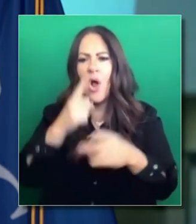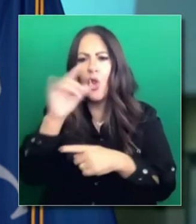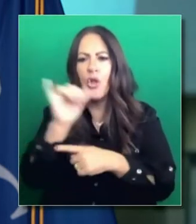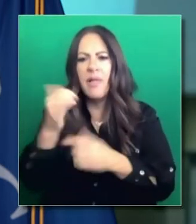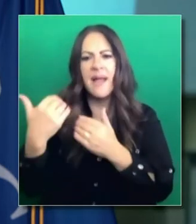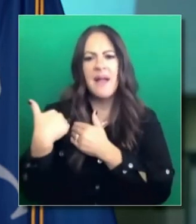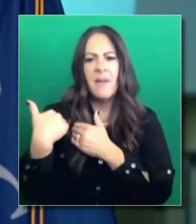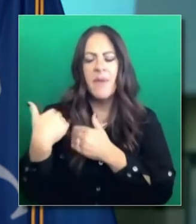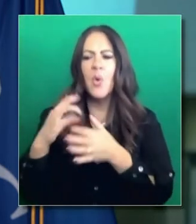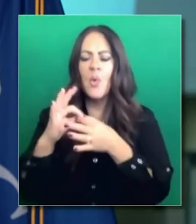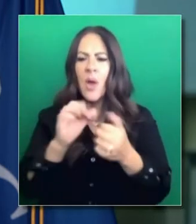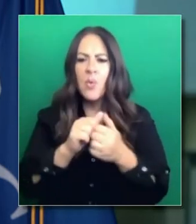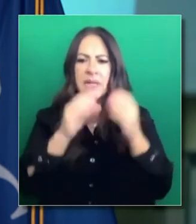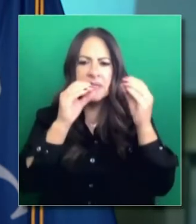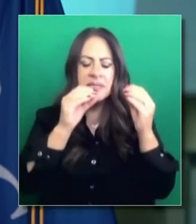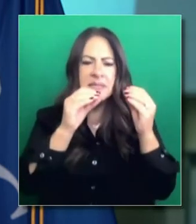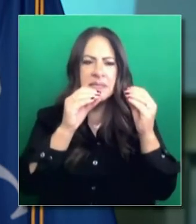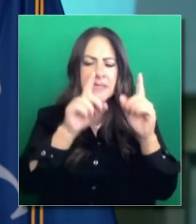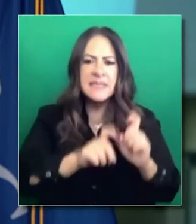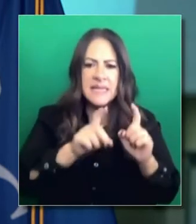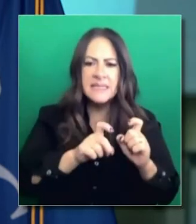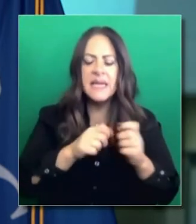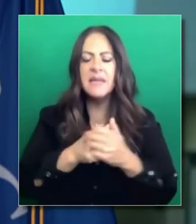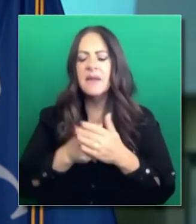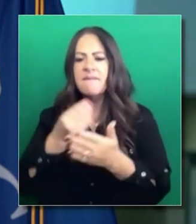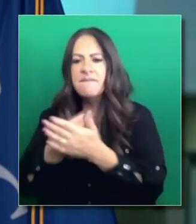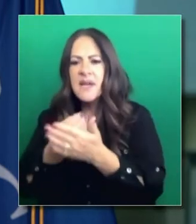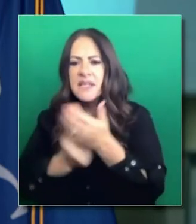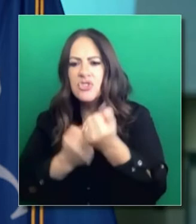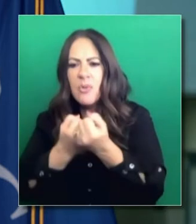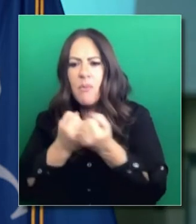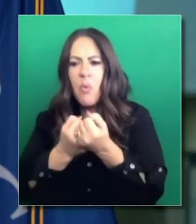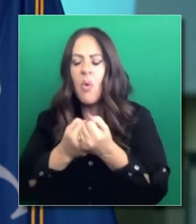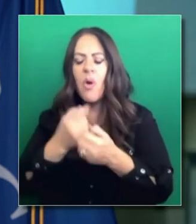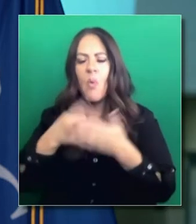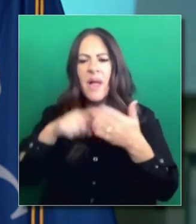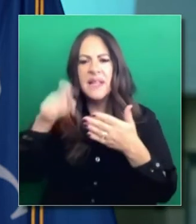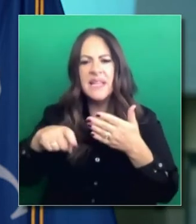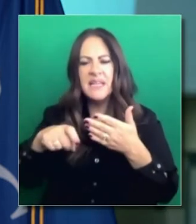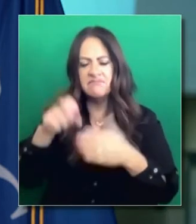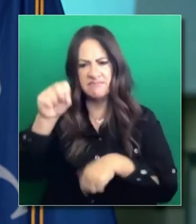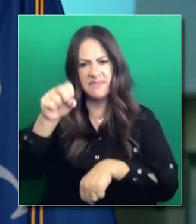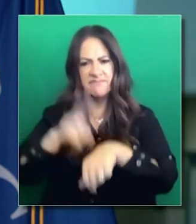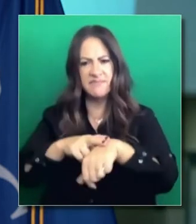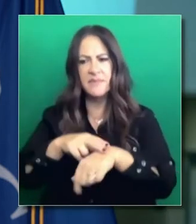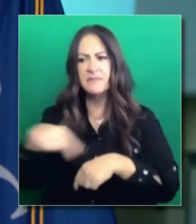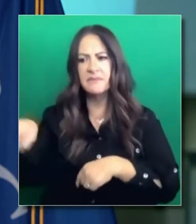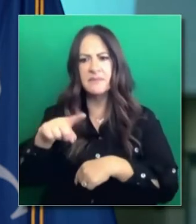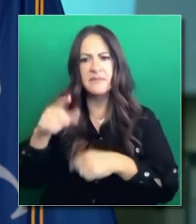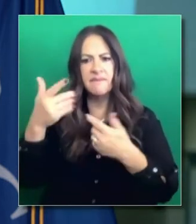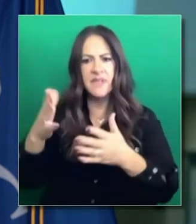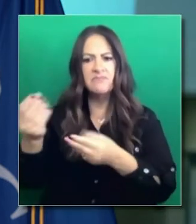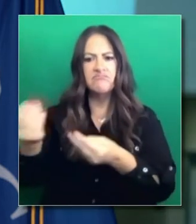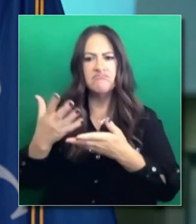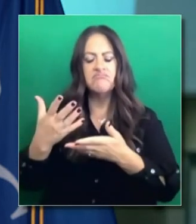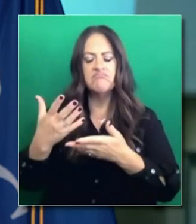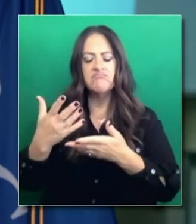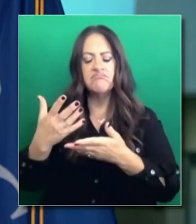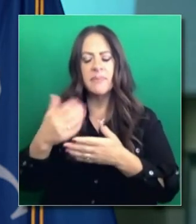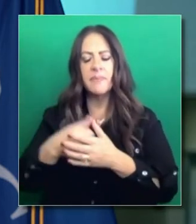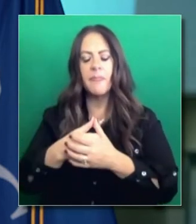considerando responsabilidad, considerando pruebas, financiamiento, estas cosas son principios fundamentales que no